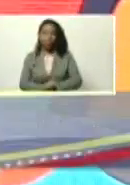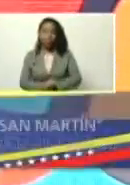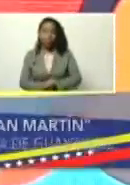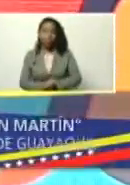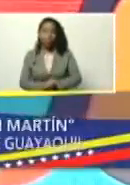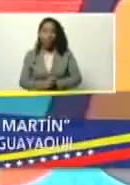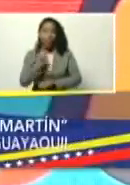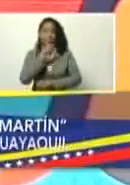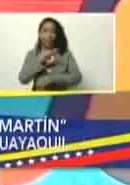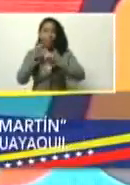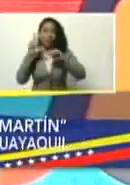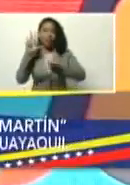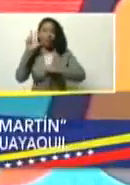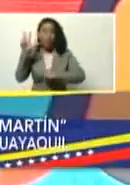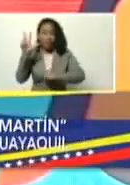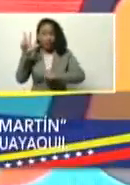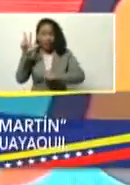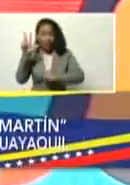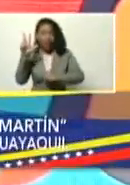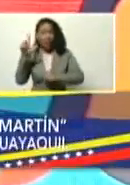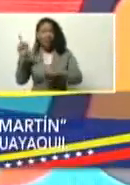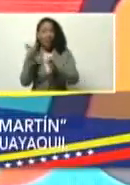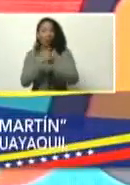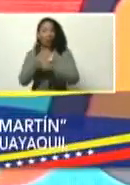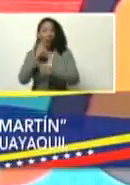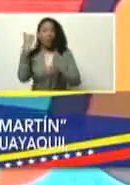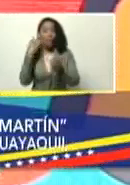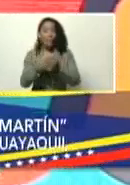El 23 de agosto